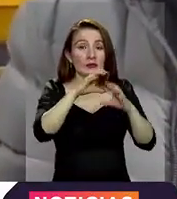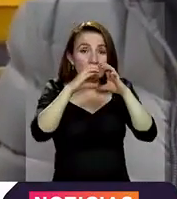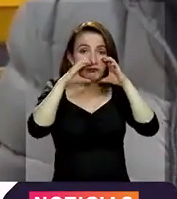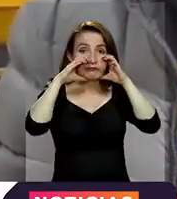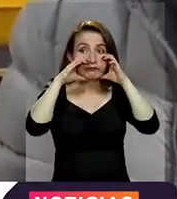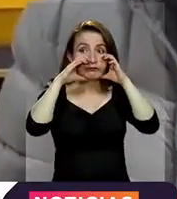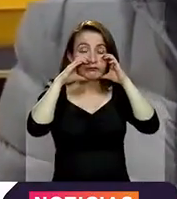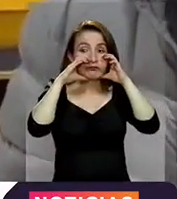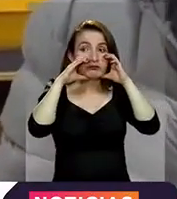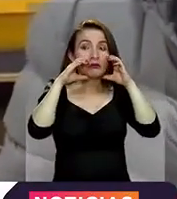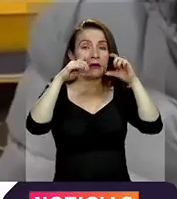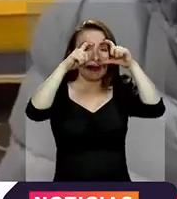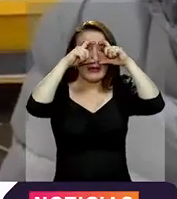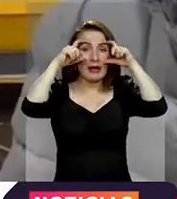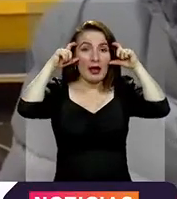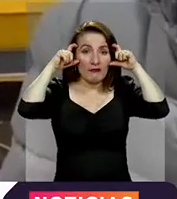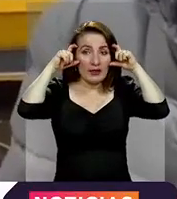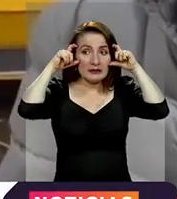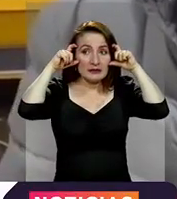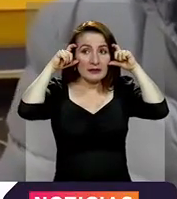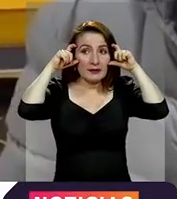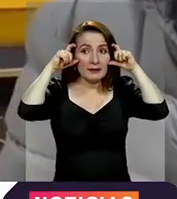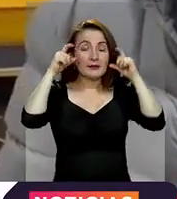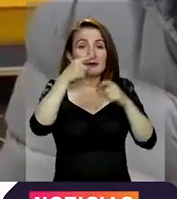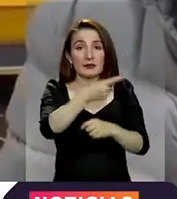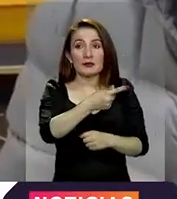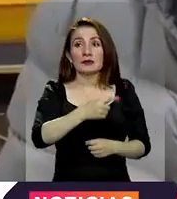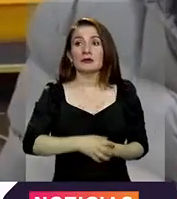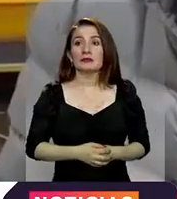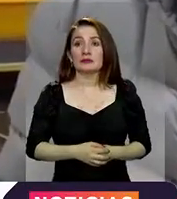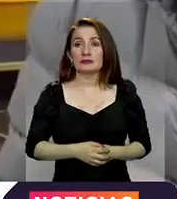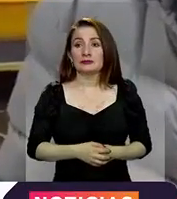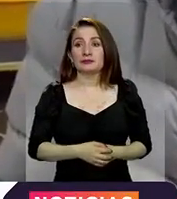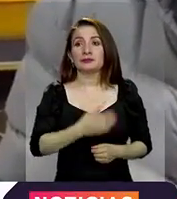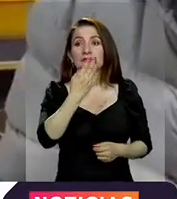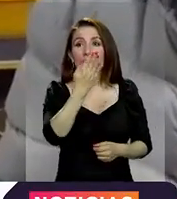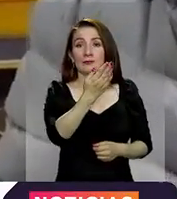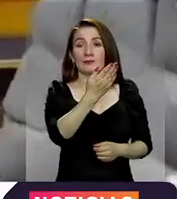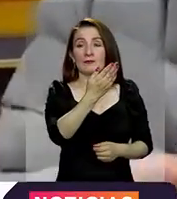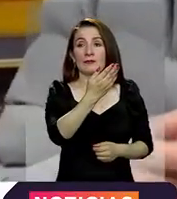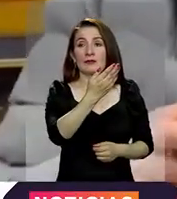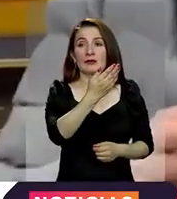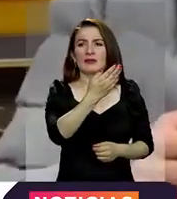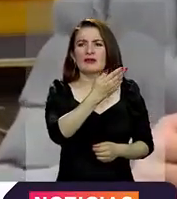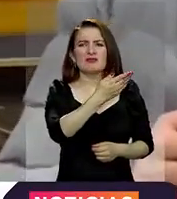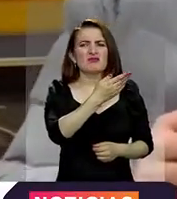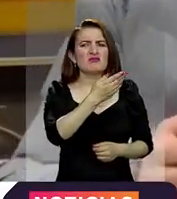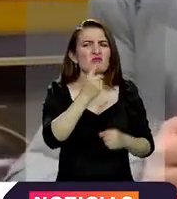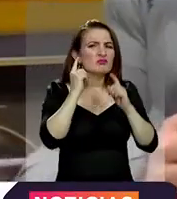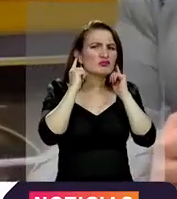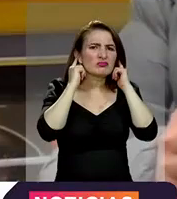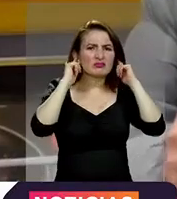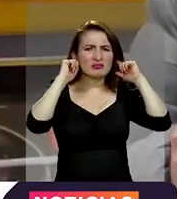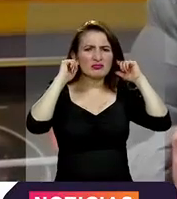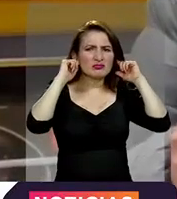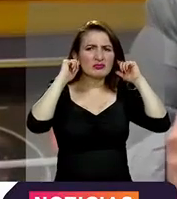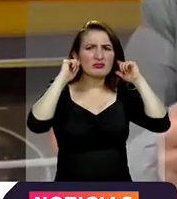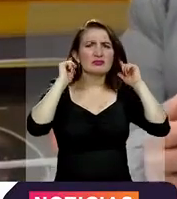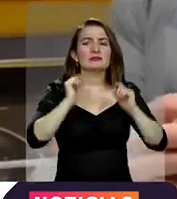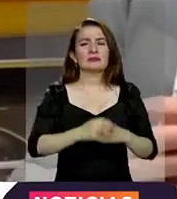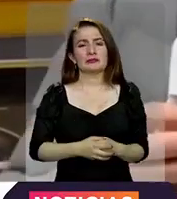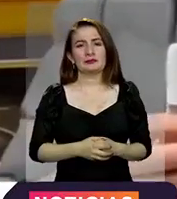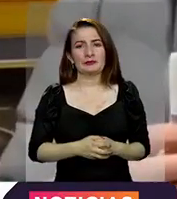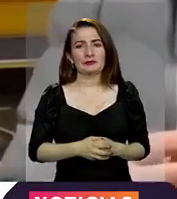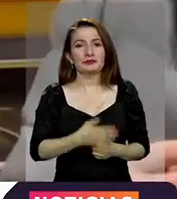respirador, unas gafas para protegerle los ojos a los chicos. Y unos, esto llaman unos tapoídos.